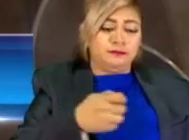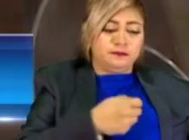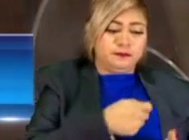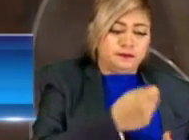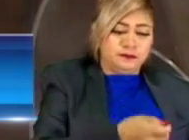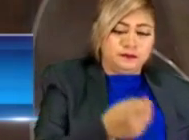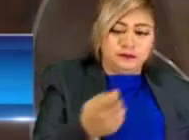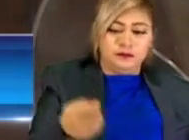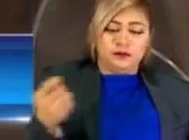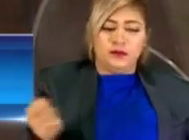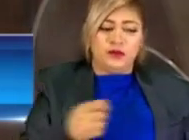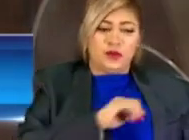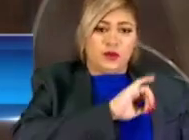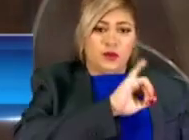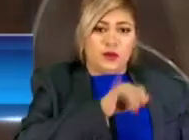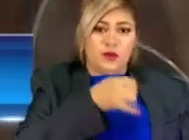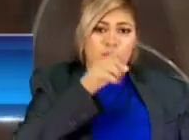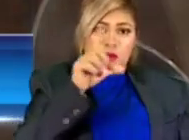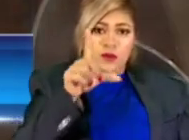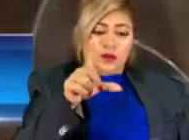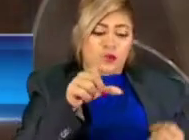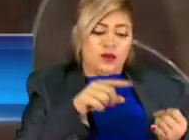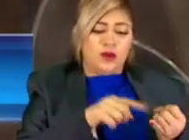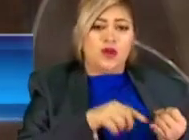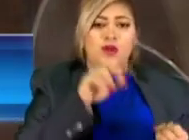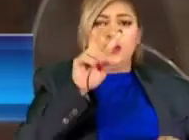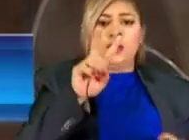julio del 2019